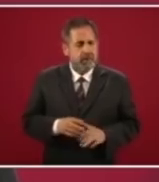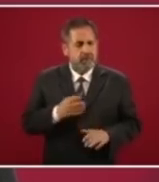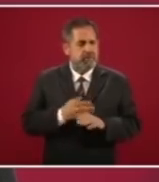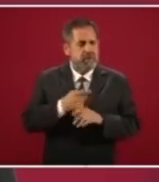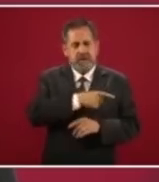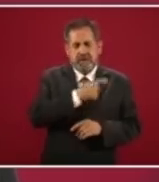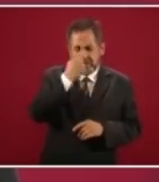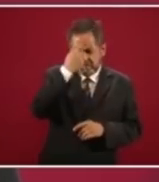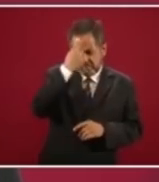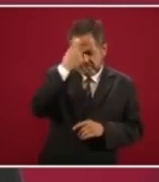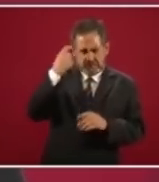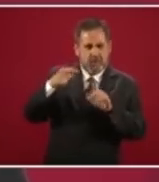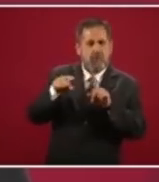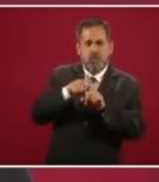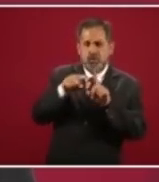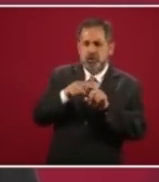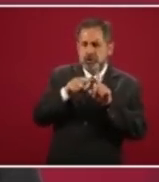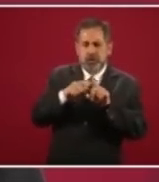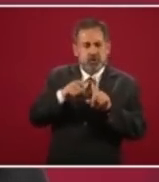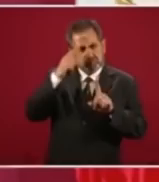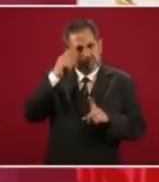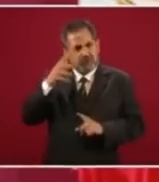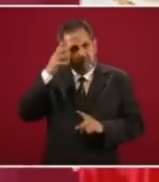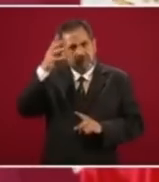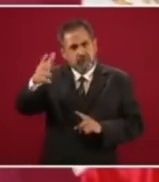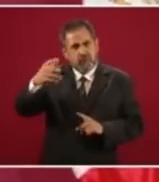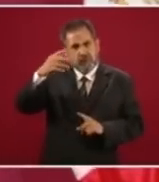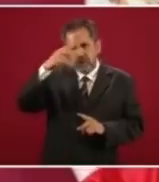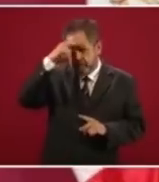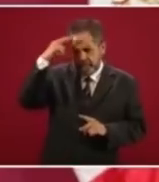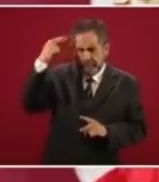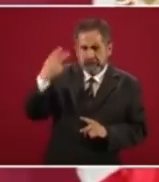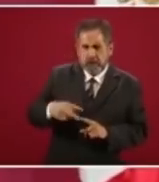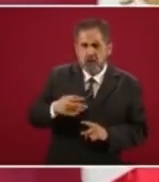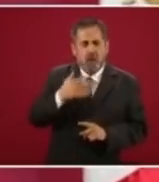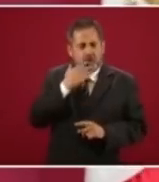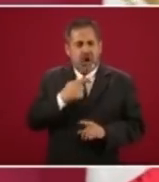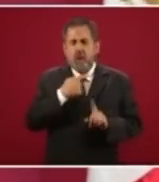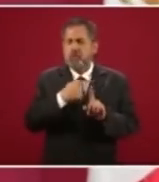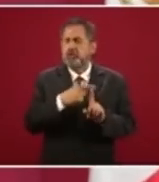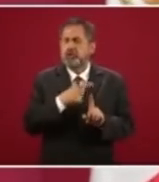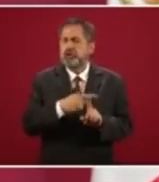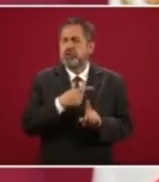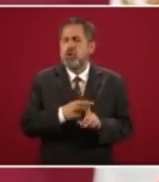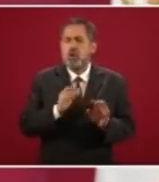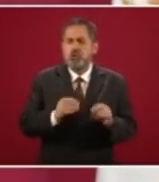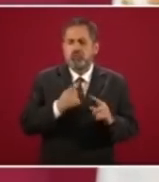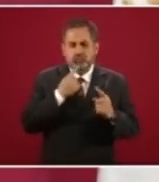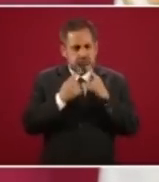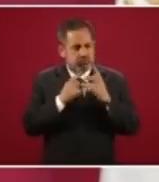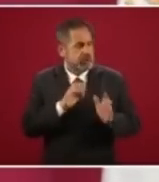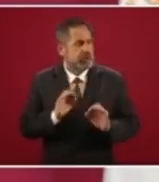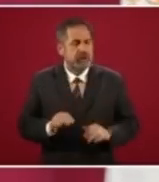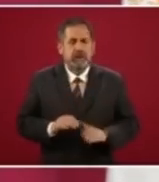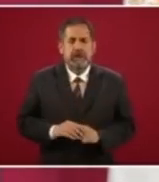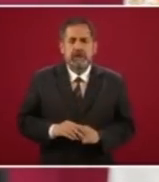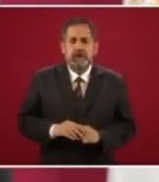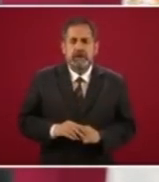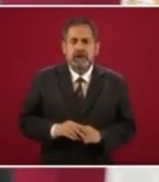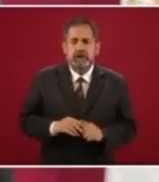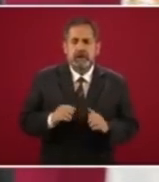optimistas con el futuro económico del país, con el compromiso de